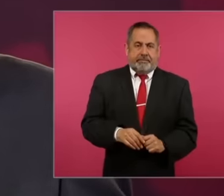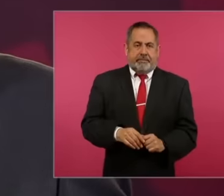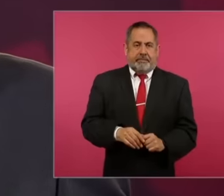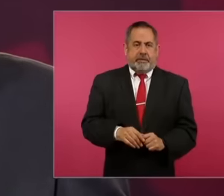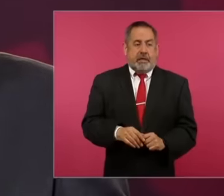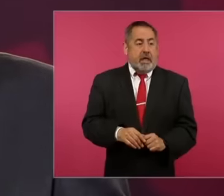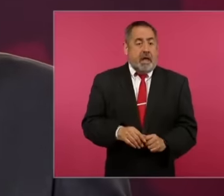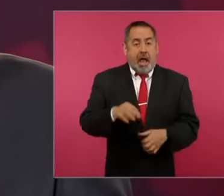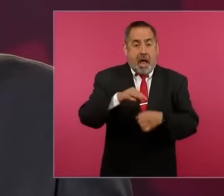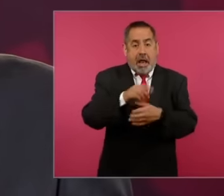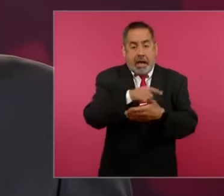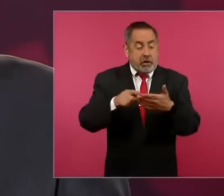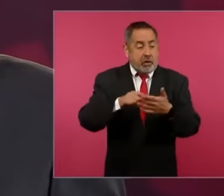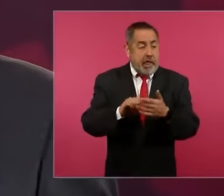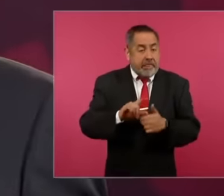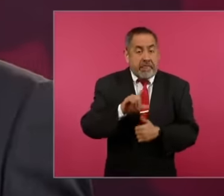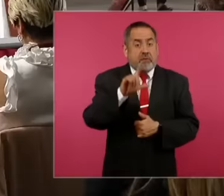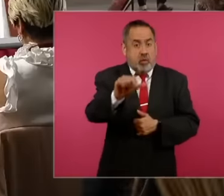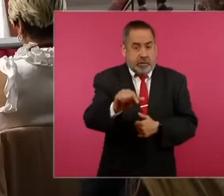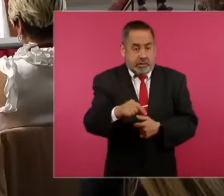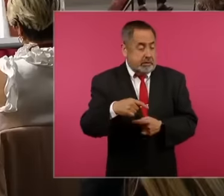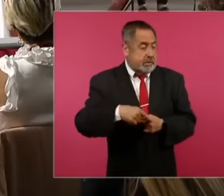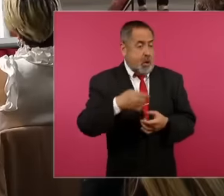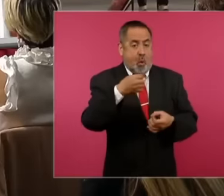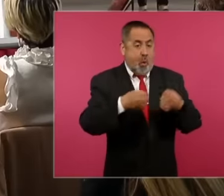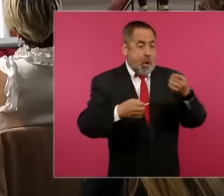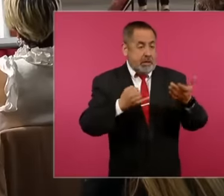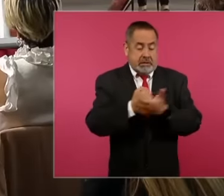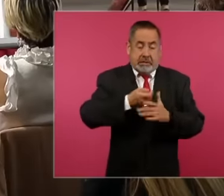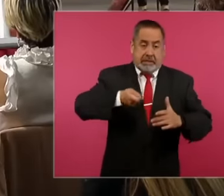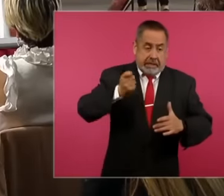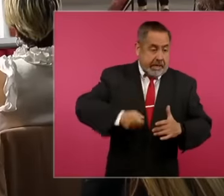Ya pasando las elecciones, ya cuando resuelvan, yo espero que